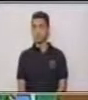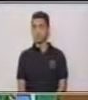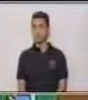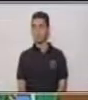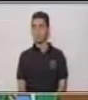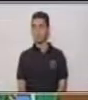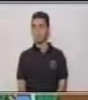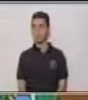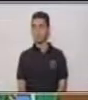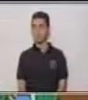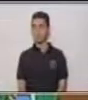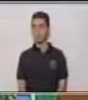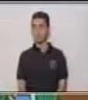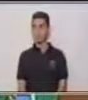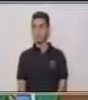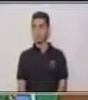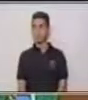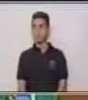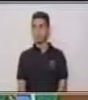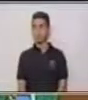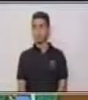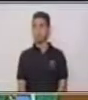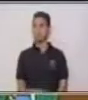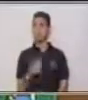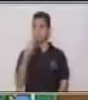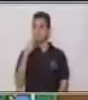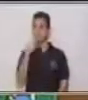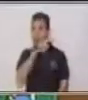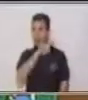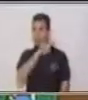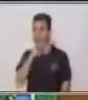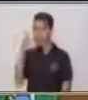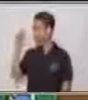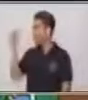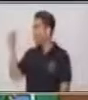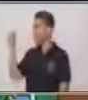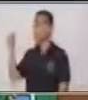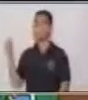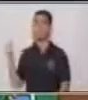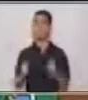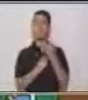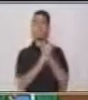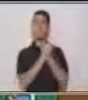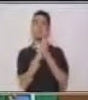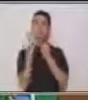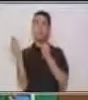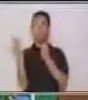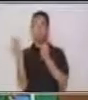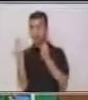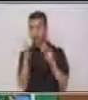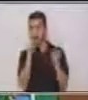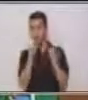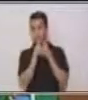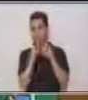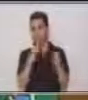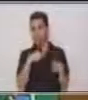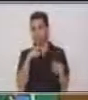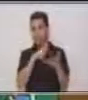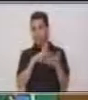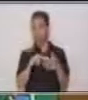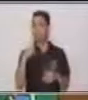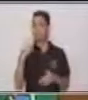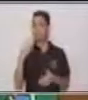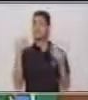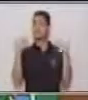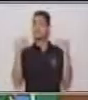Muy bien. Y entonces lee el problema en voz alta en casa y empezaré a leerlo yo también acá. En un salón